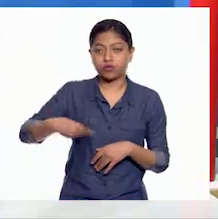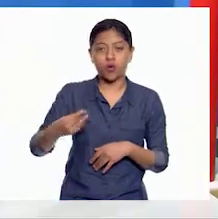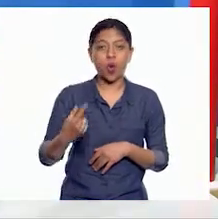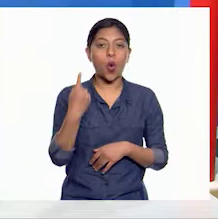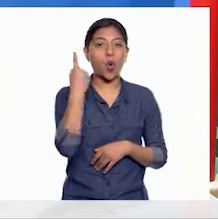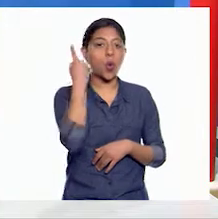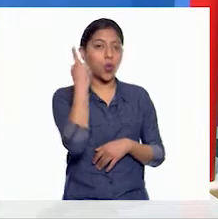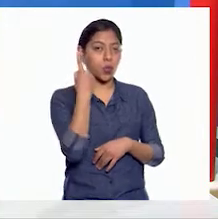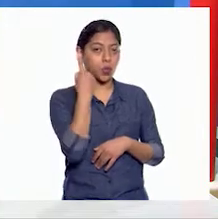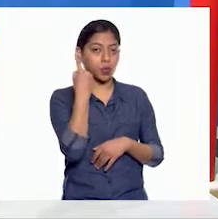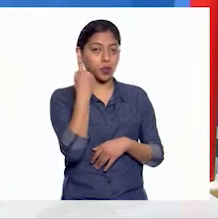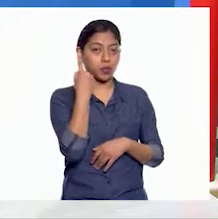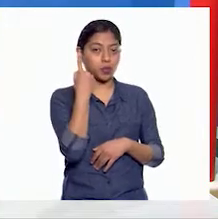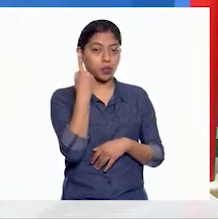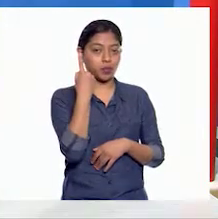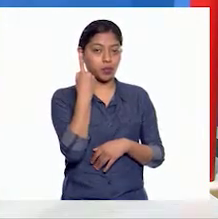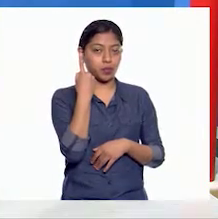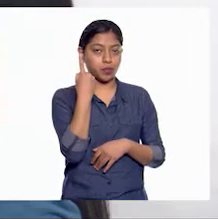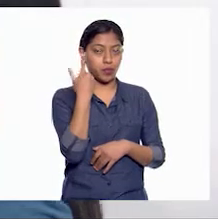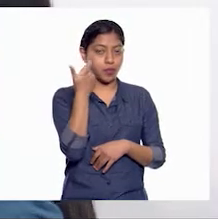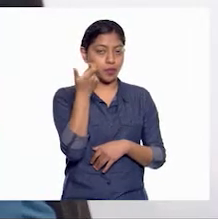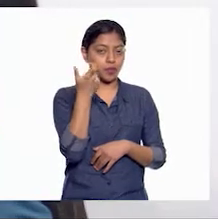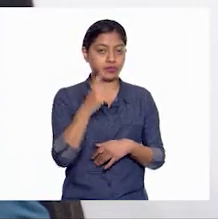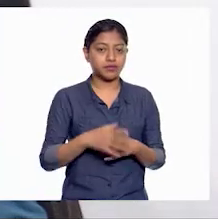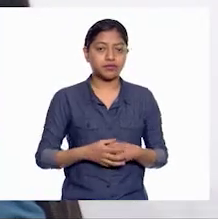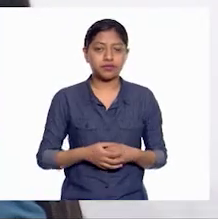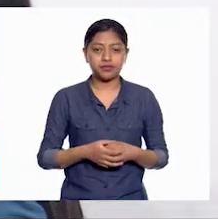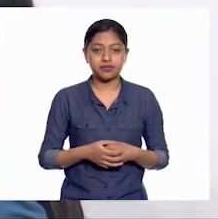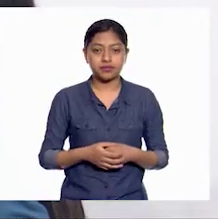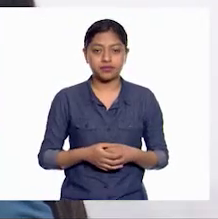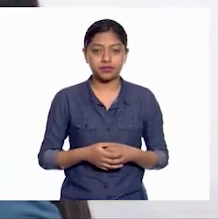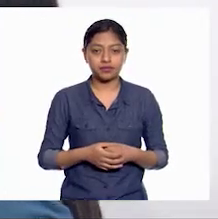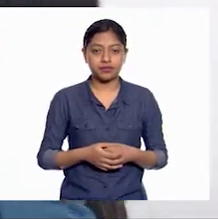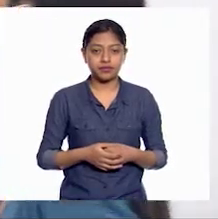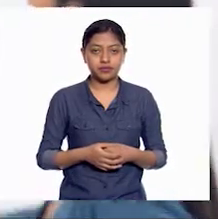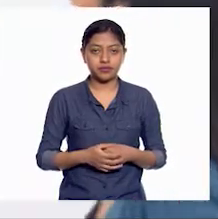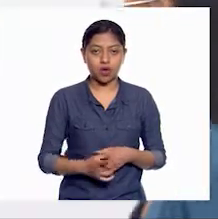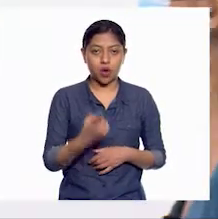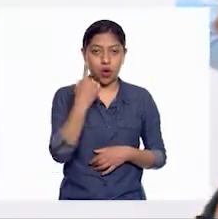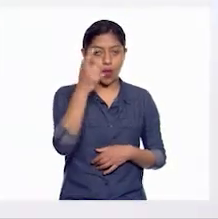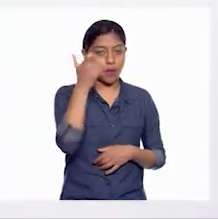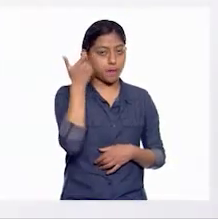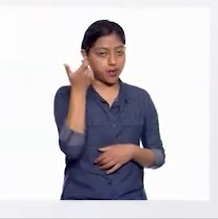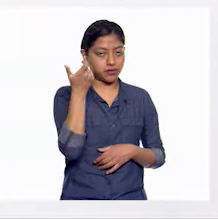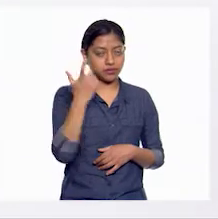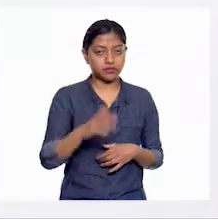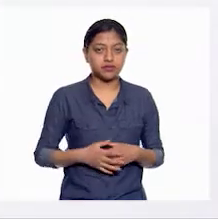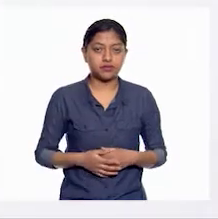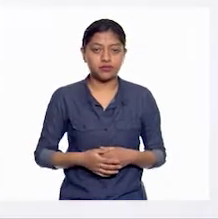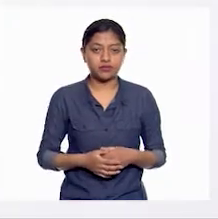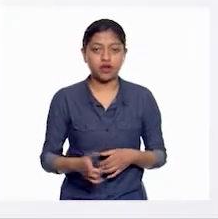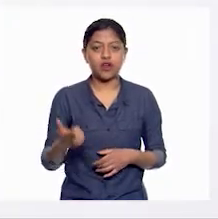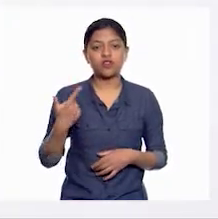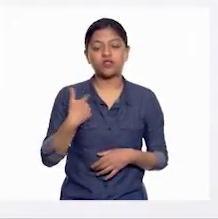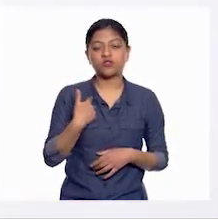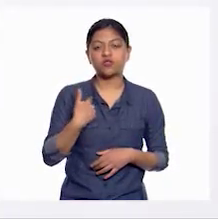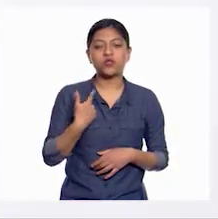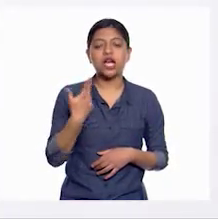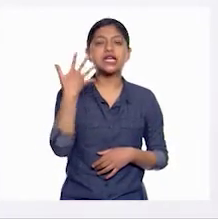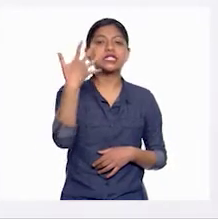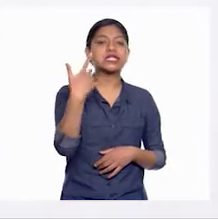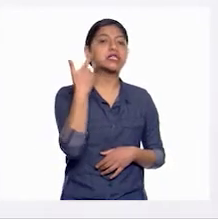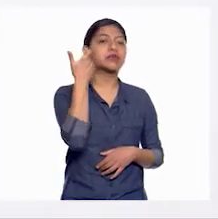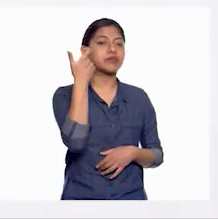pesito. Regístralo, por favor, María. Sí. 1. Entonces yo ofrezco